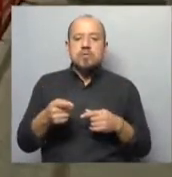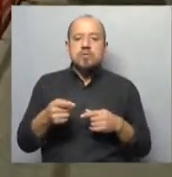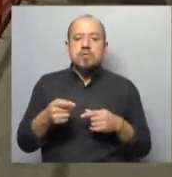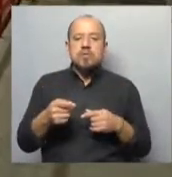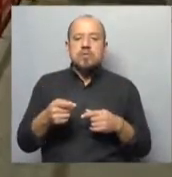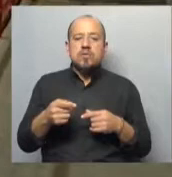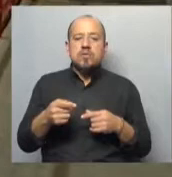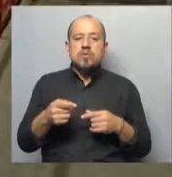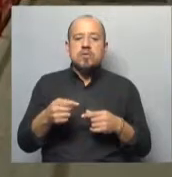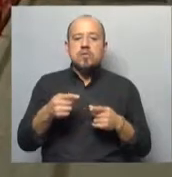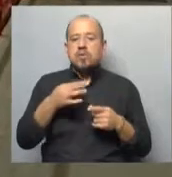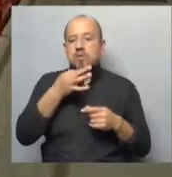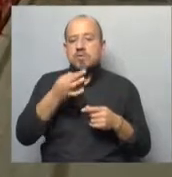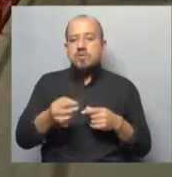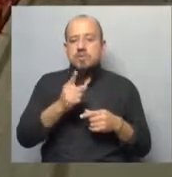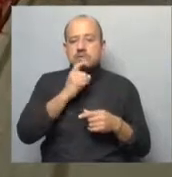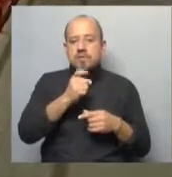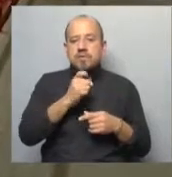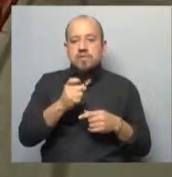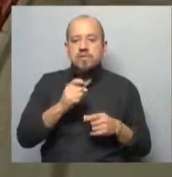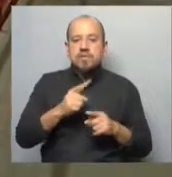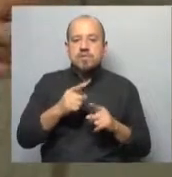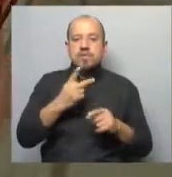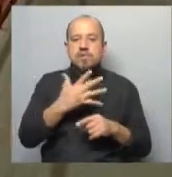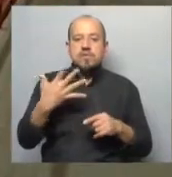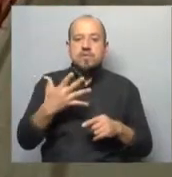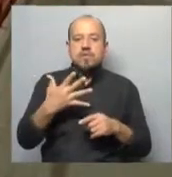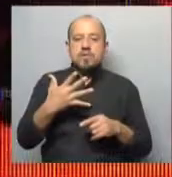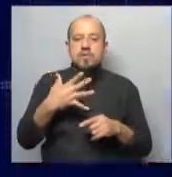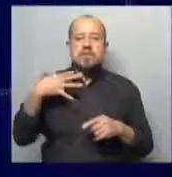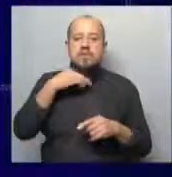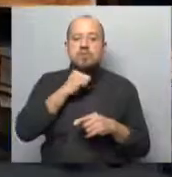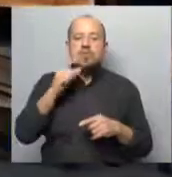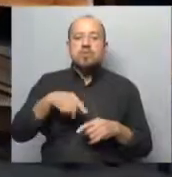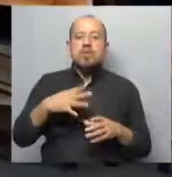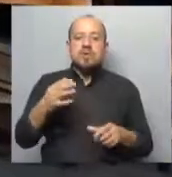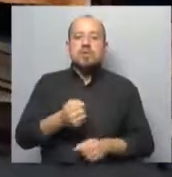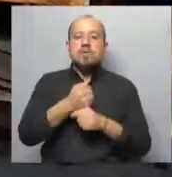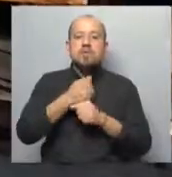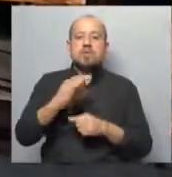decretamos feriado no laborable el 25 de agosto porque es el aniversario del club.